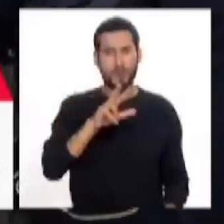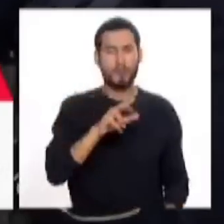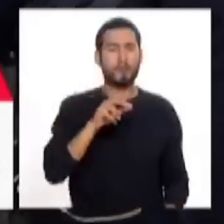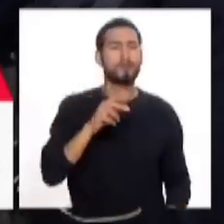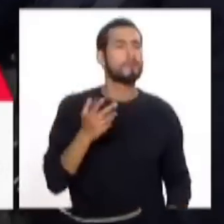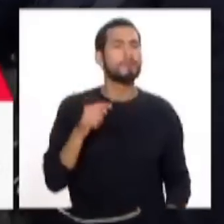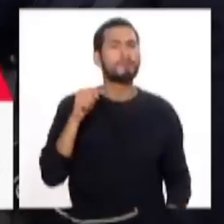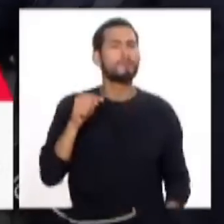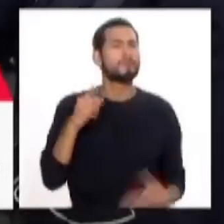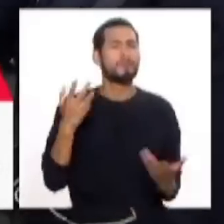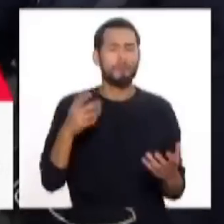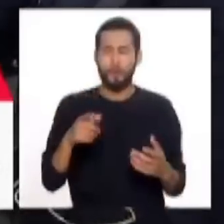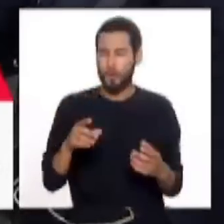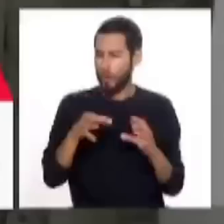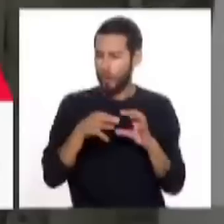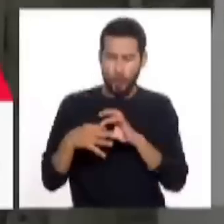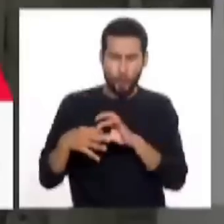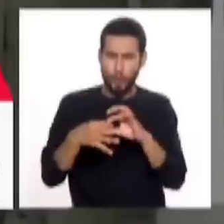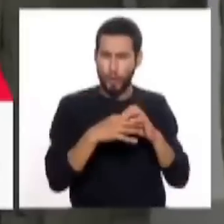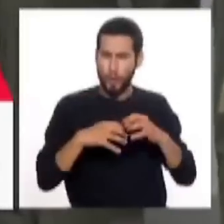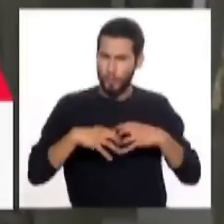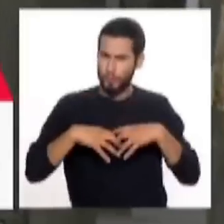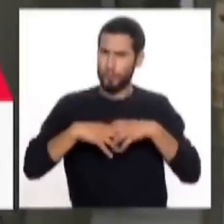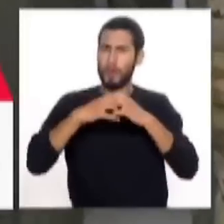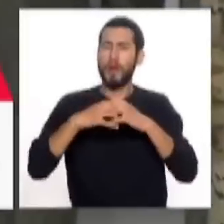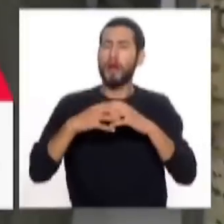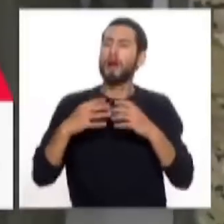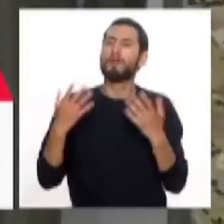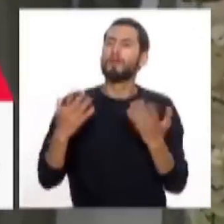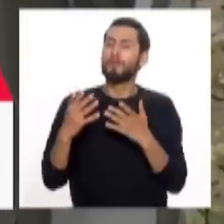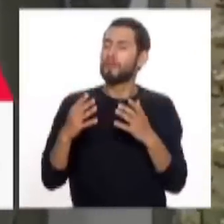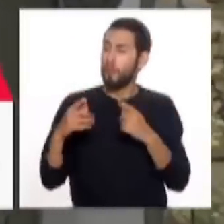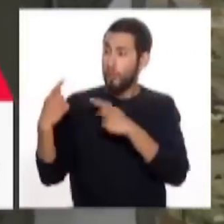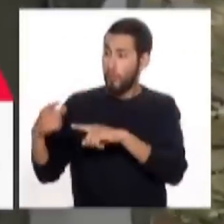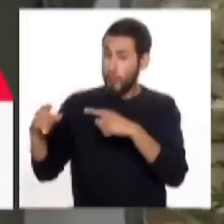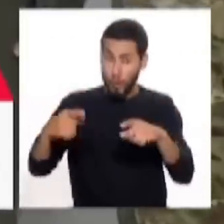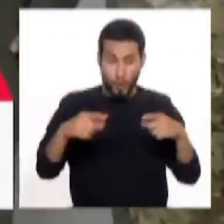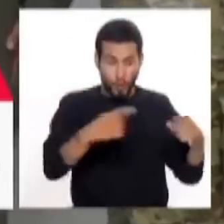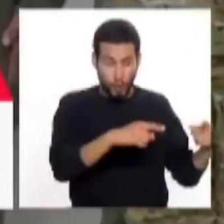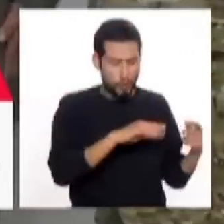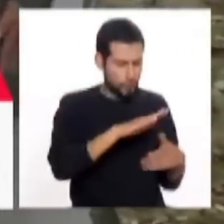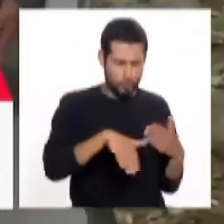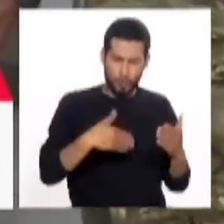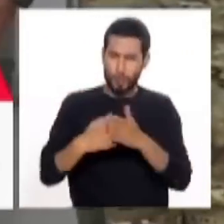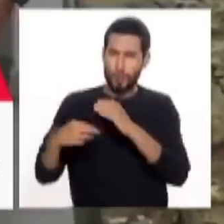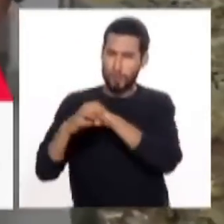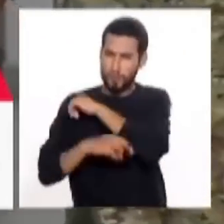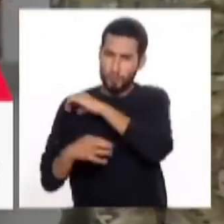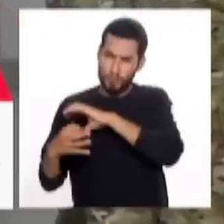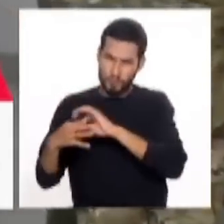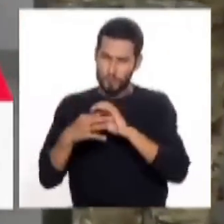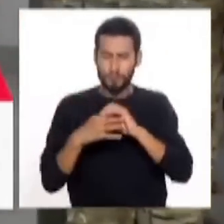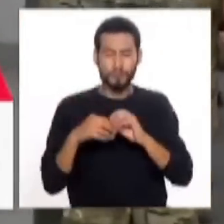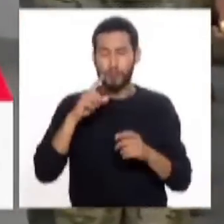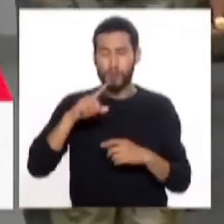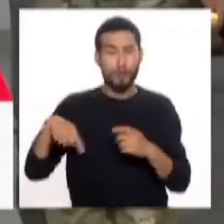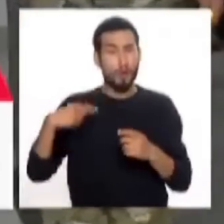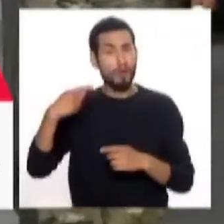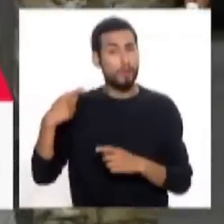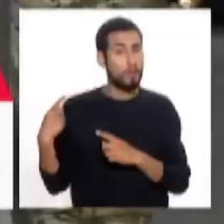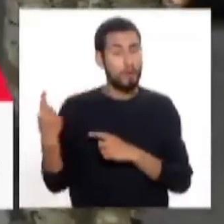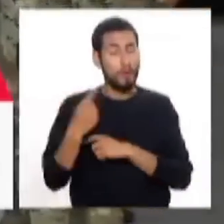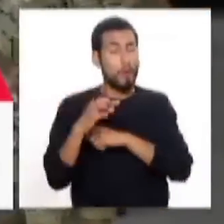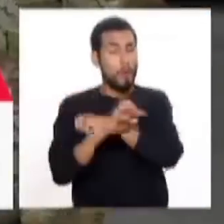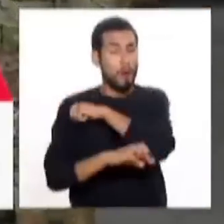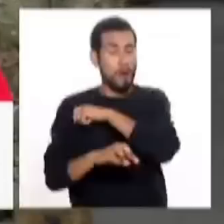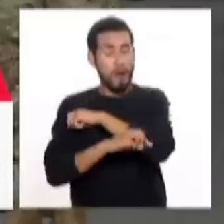ante desastres naturales". Hay que señalar que el ejercicio tiene como objetivo lograr que las fuerzas aéreas de los países americanos